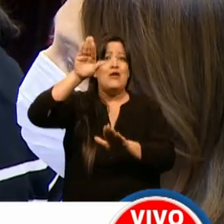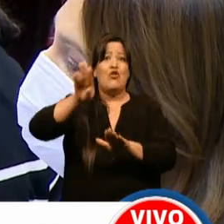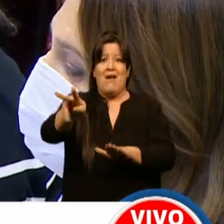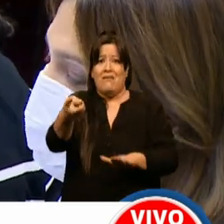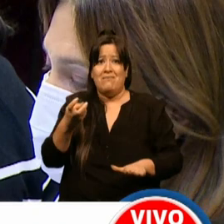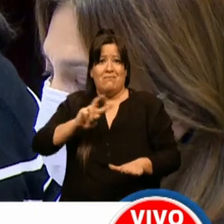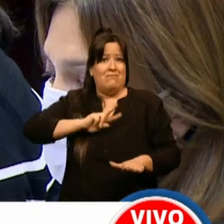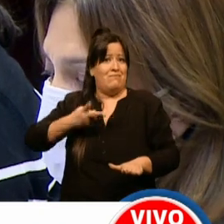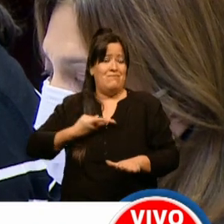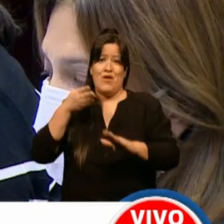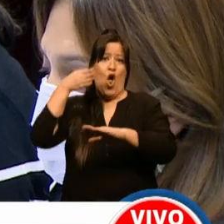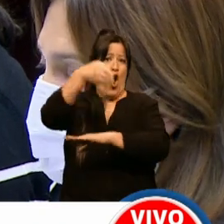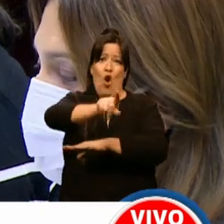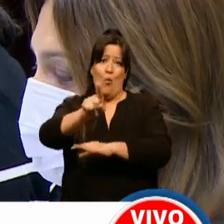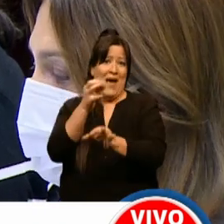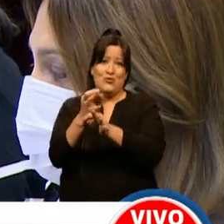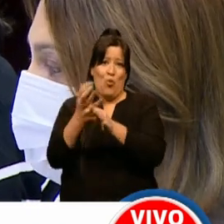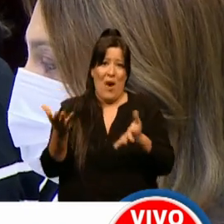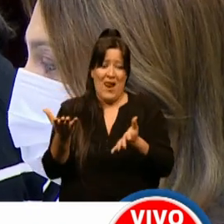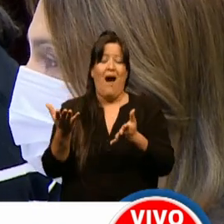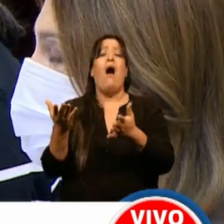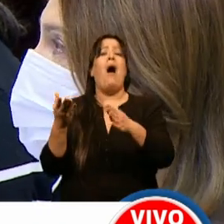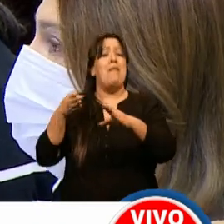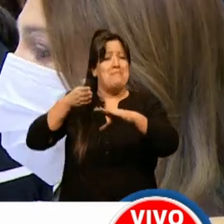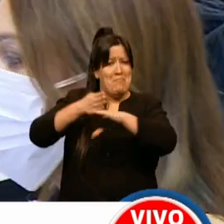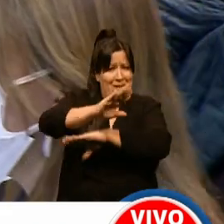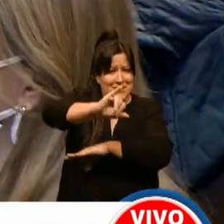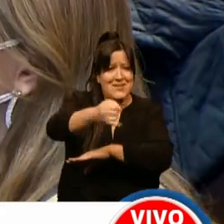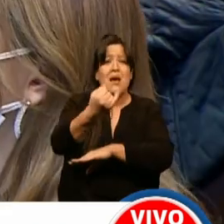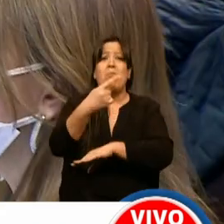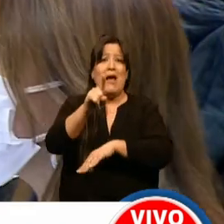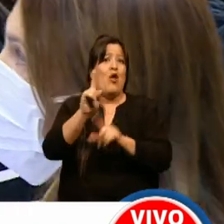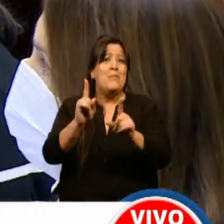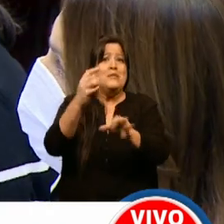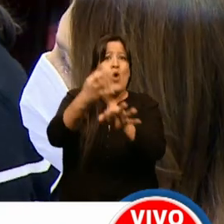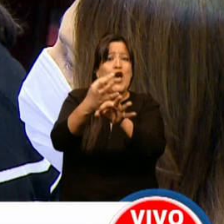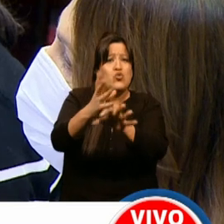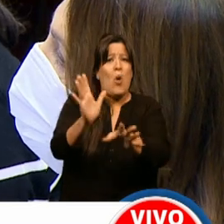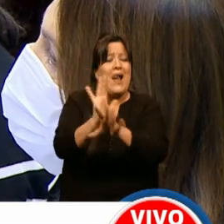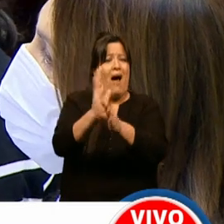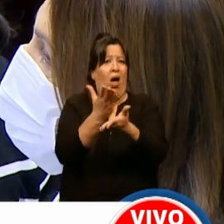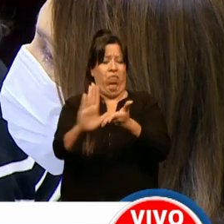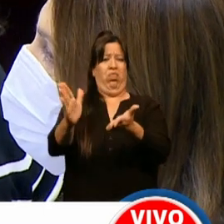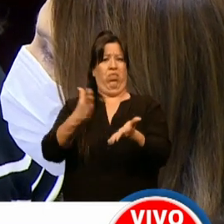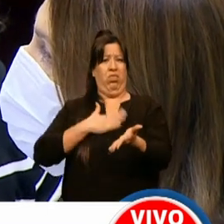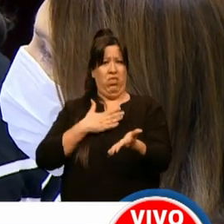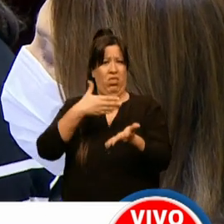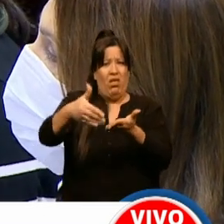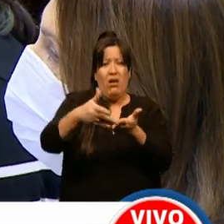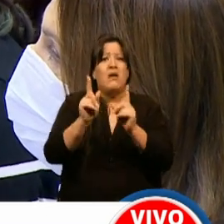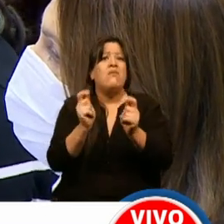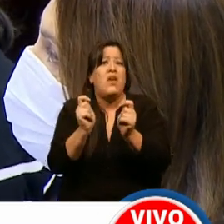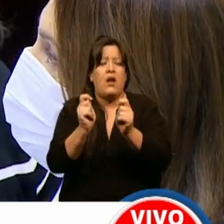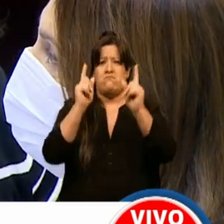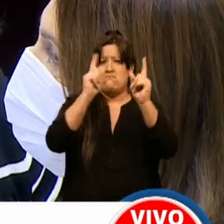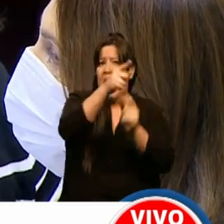no asisten a la escuela ingresan a la escuela pero la misma escuela las expulsa las expulsan sus maestras